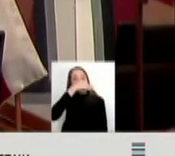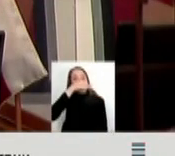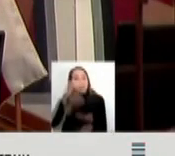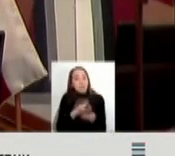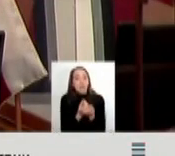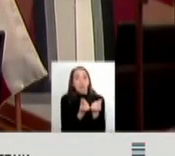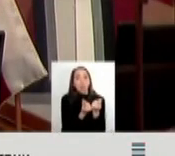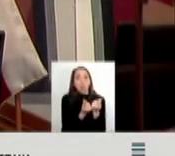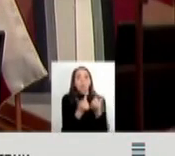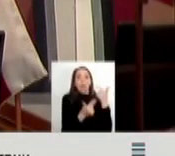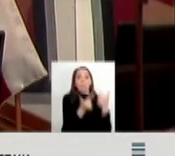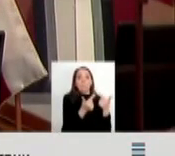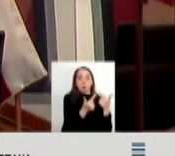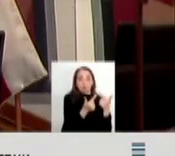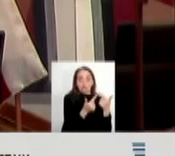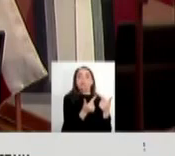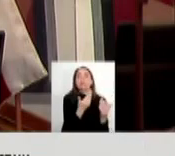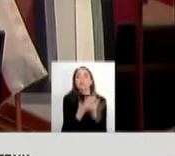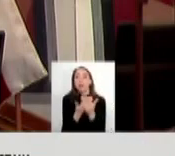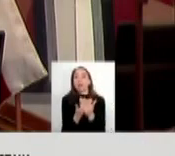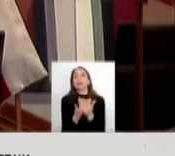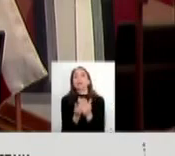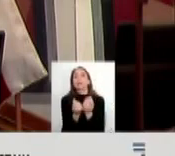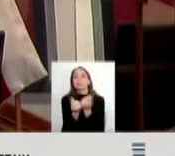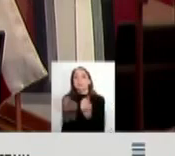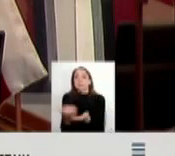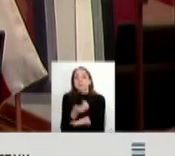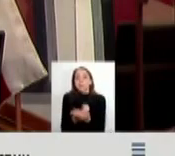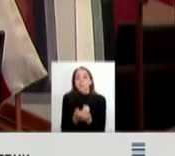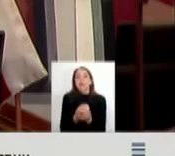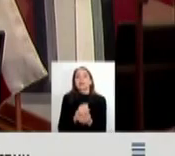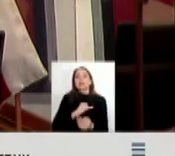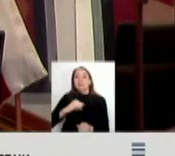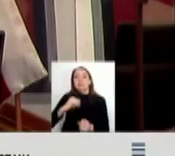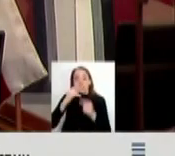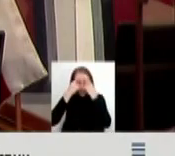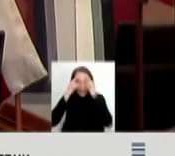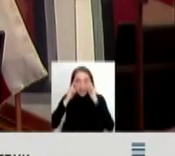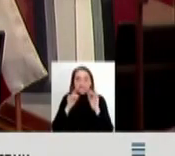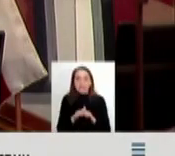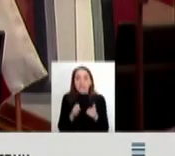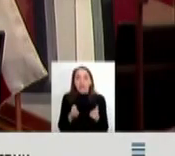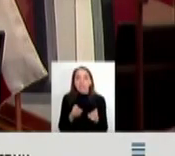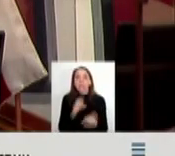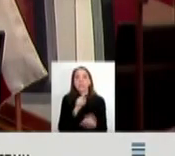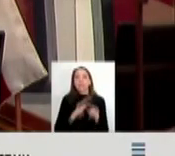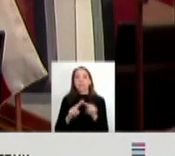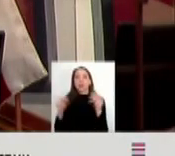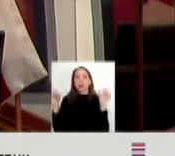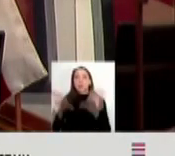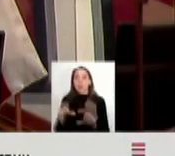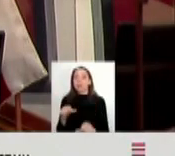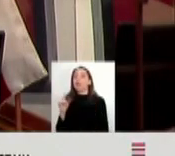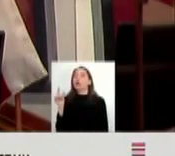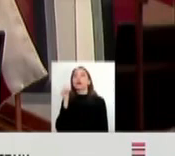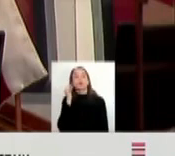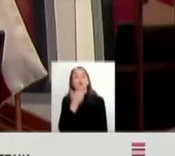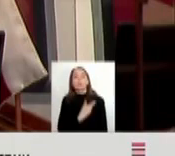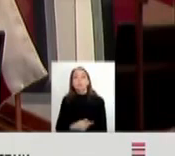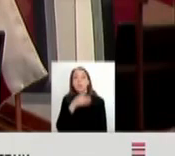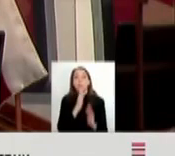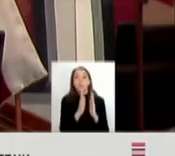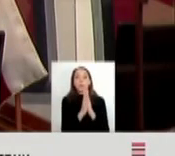económicamente manteniendo abierta esa herida? Eso es lo que le hace daño a Diputado, este país. Por favor, refiérase al proyecto. Aquí hay una